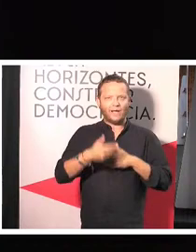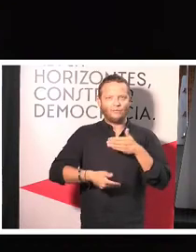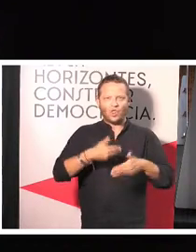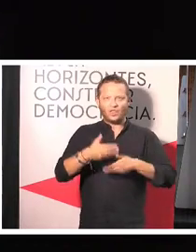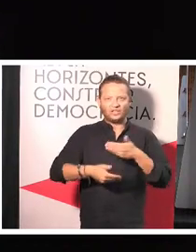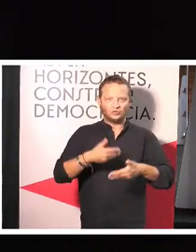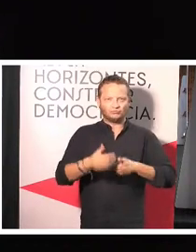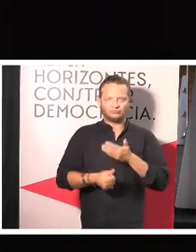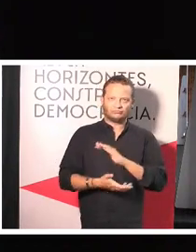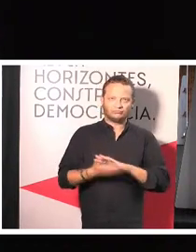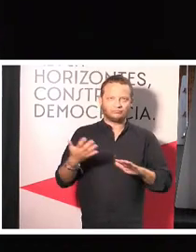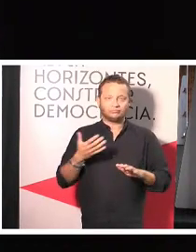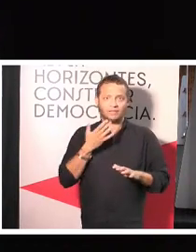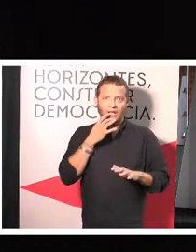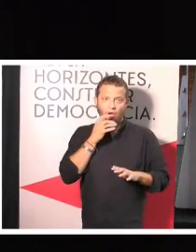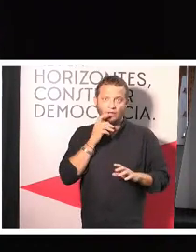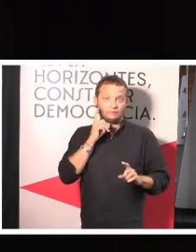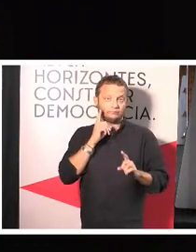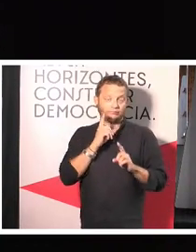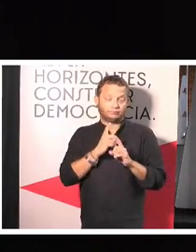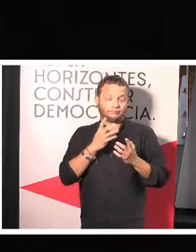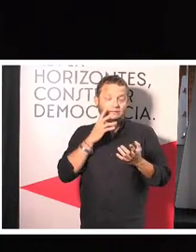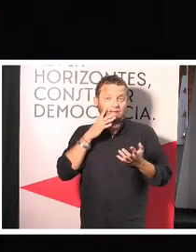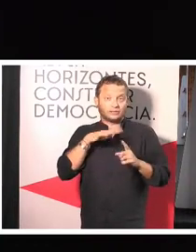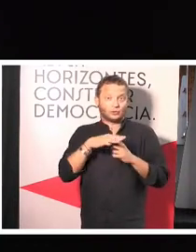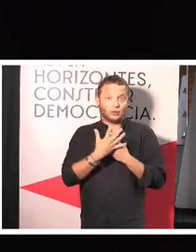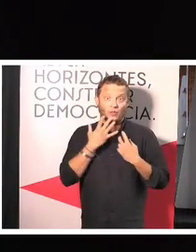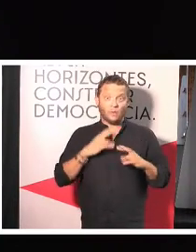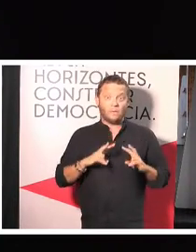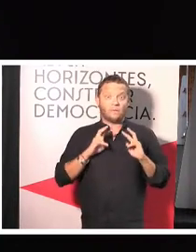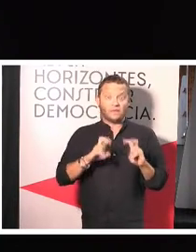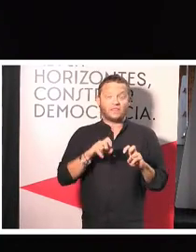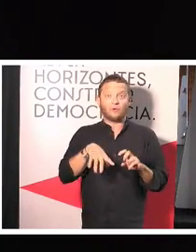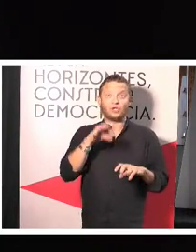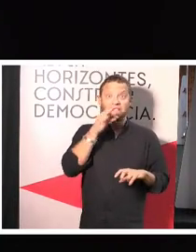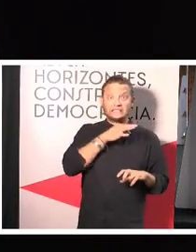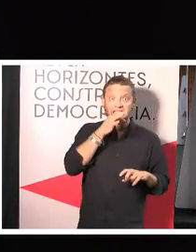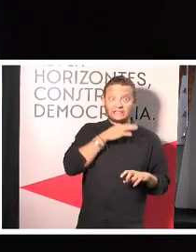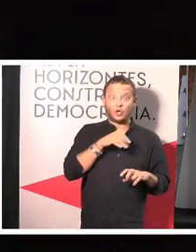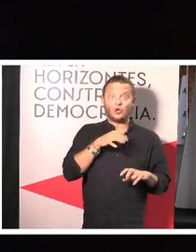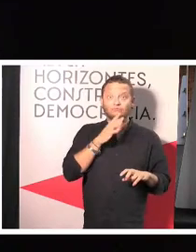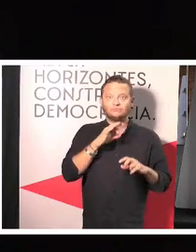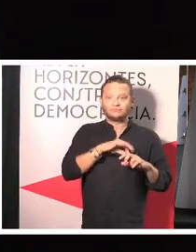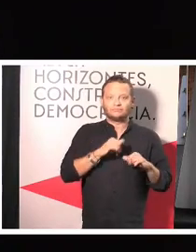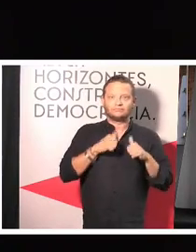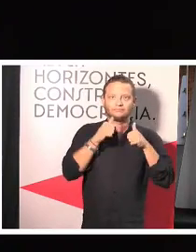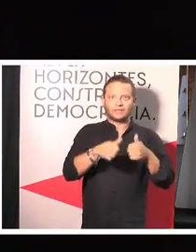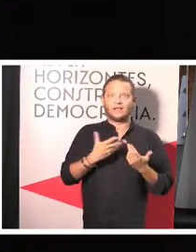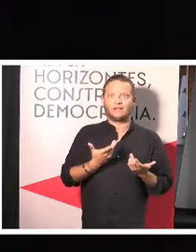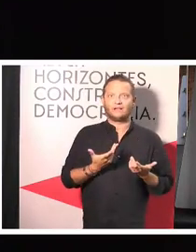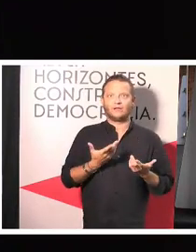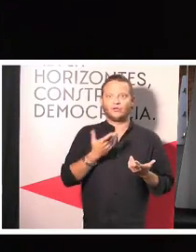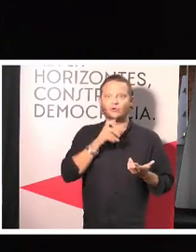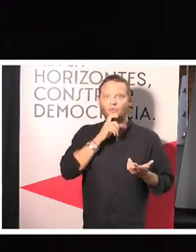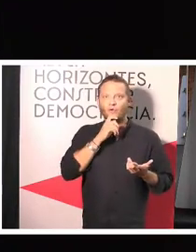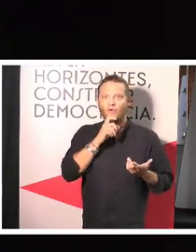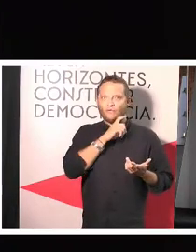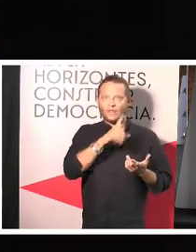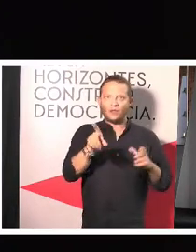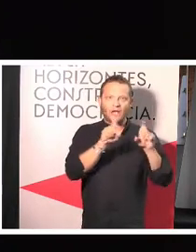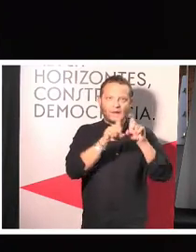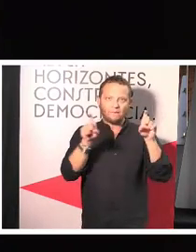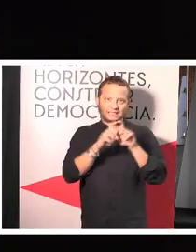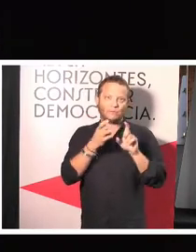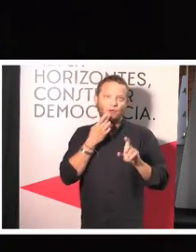proceso. Y de ahí que nos encontremos a comienzos de este siglo, de este milenio, con la fundación de empresas